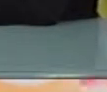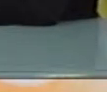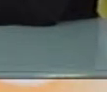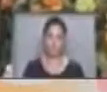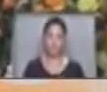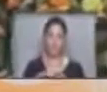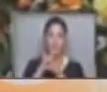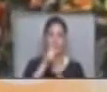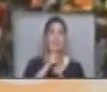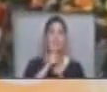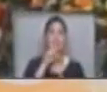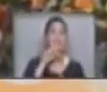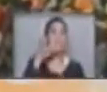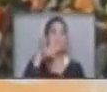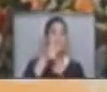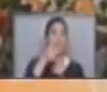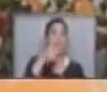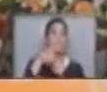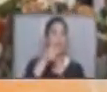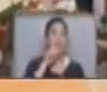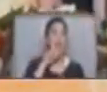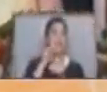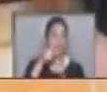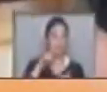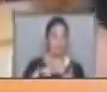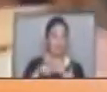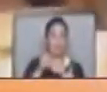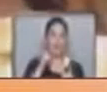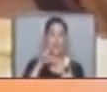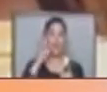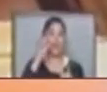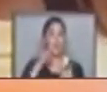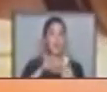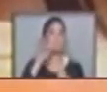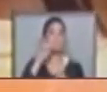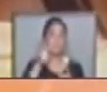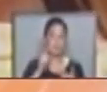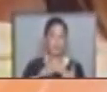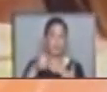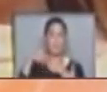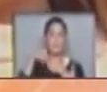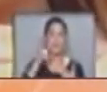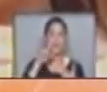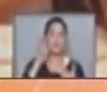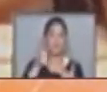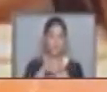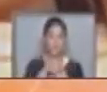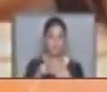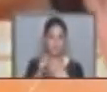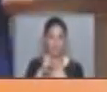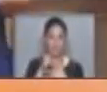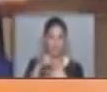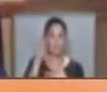al tipo de vestimenta o a la vida que llevan los presidentes. O sea, tiene que ver con eso. A medida de que va pasando la